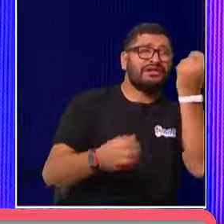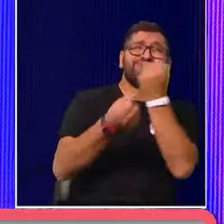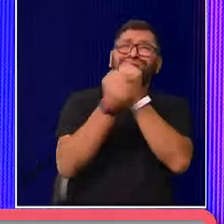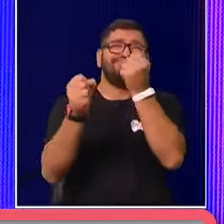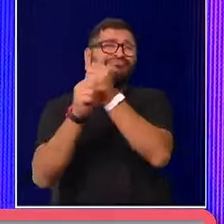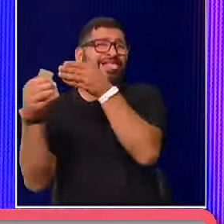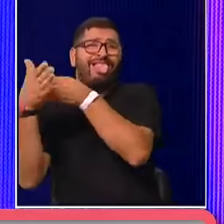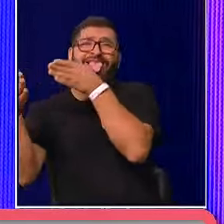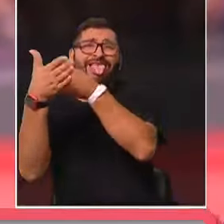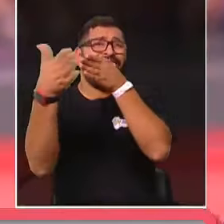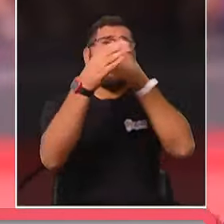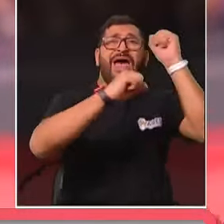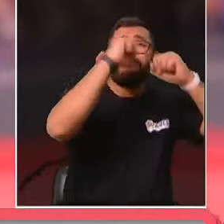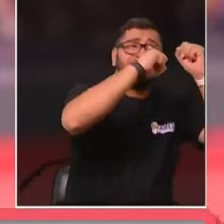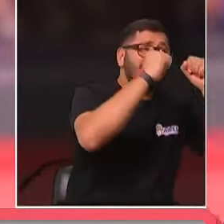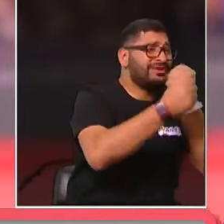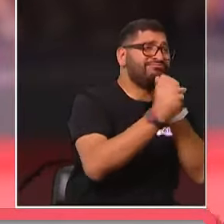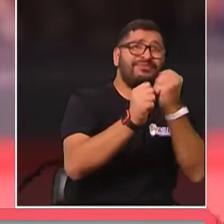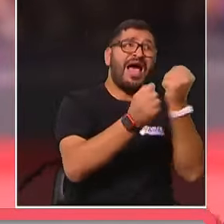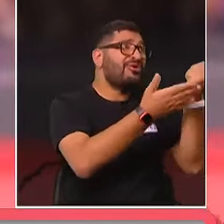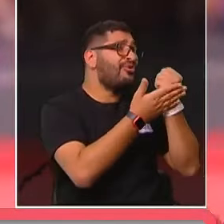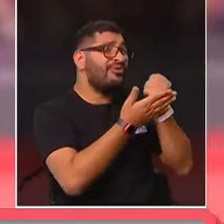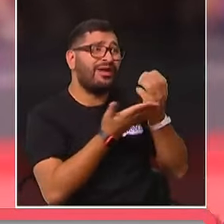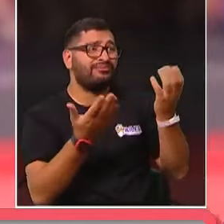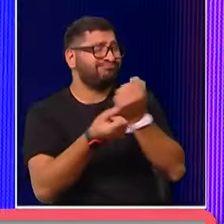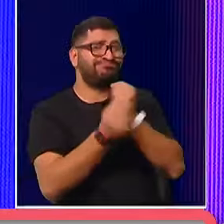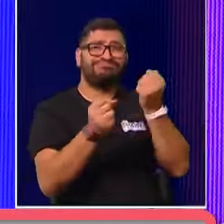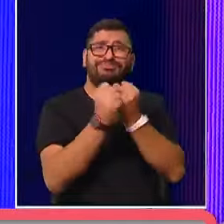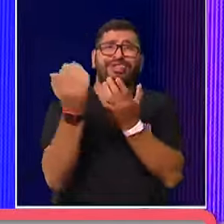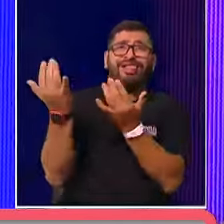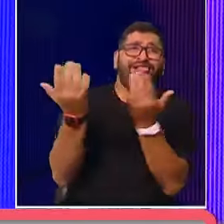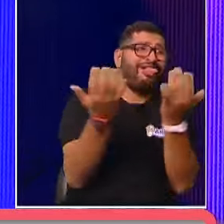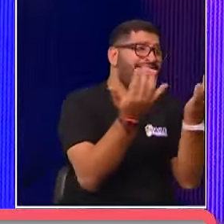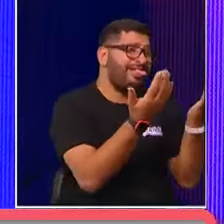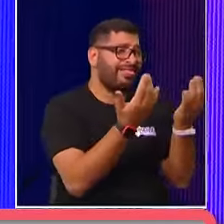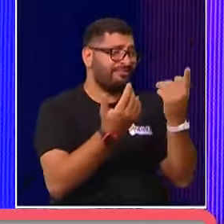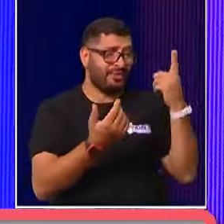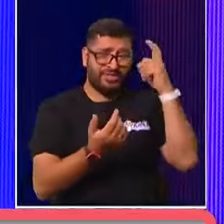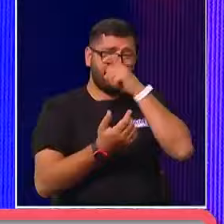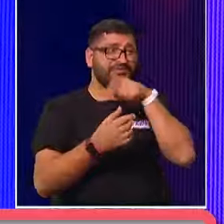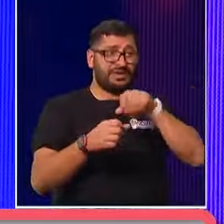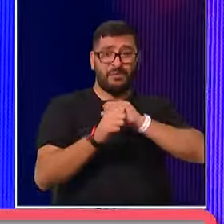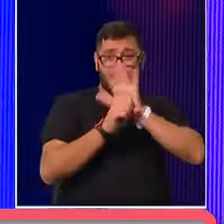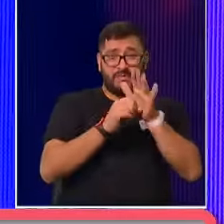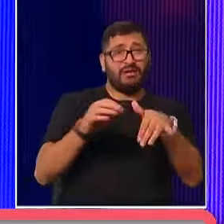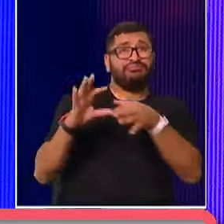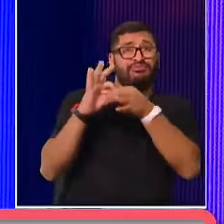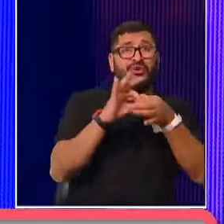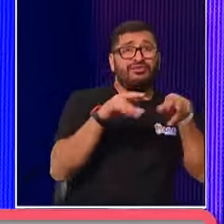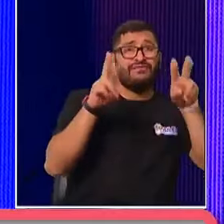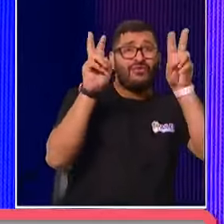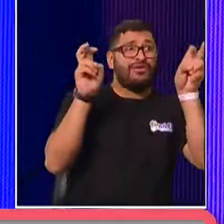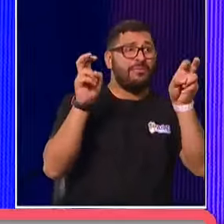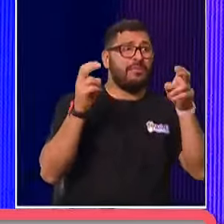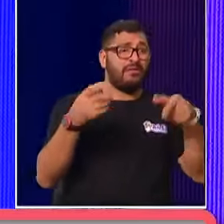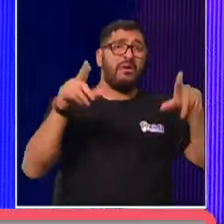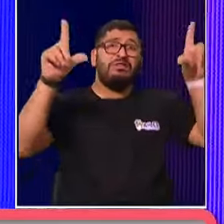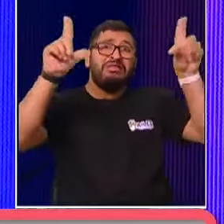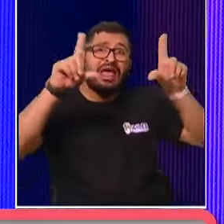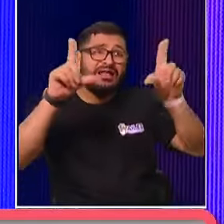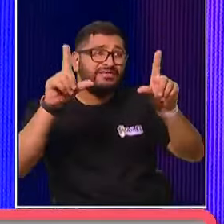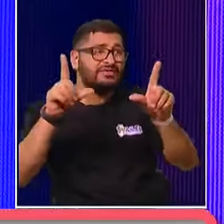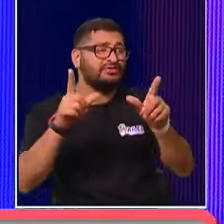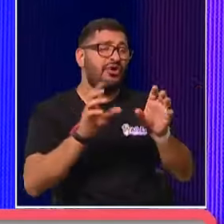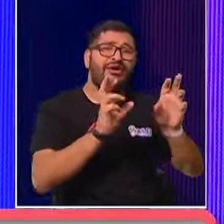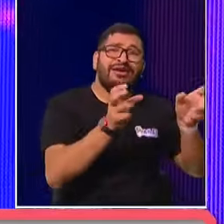que son nuestros colaboradores, tampoco nos pudimos poner en contacto, pero maravillosamente a través de la televisión, de la radio, de